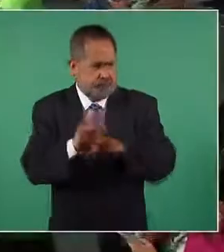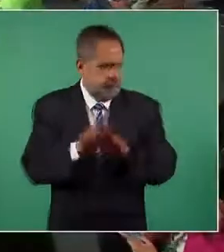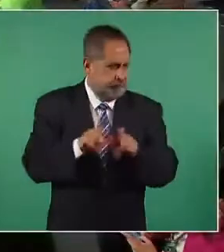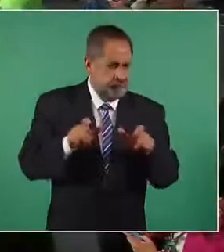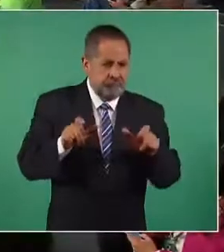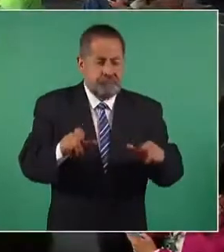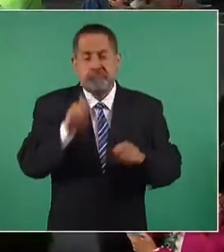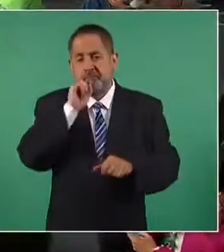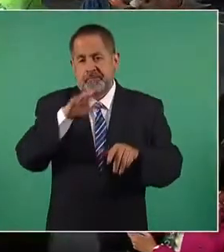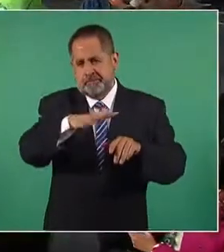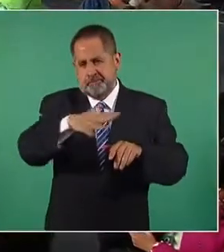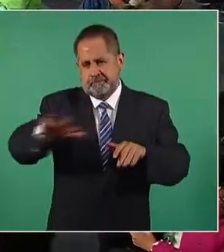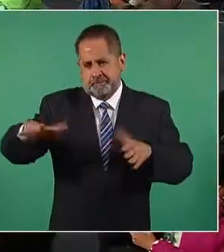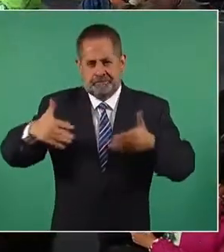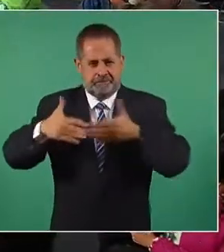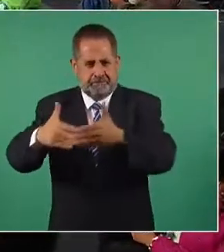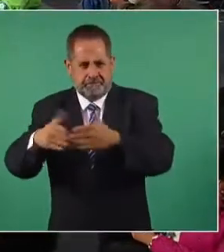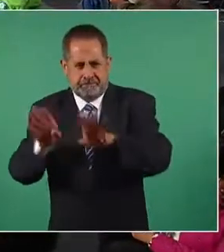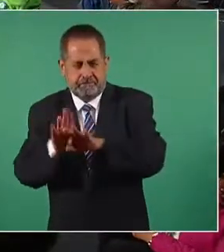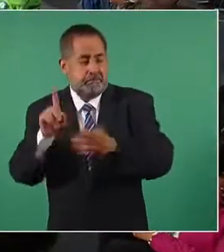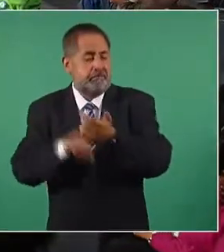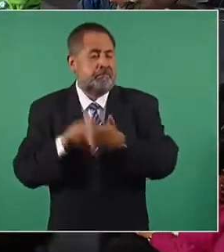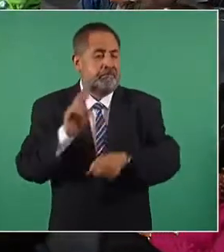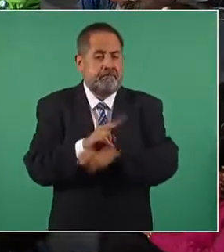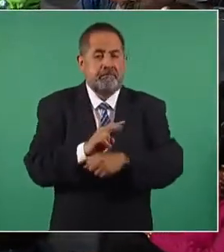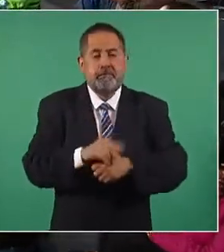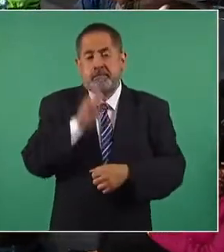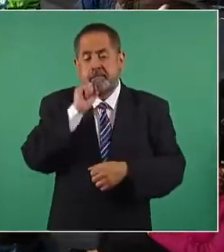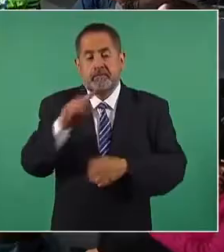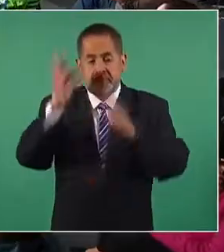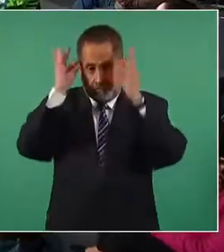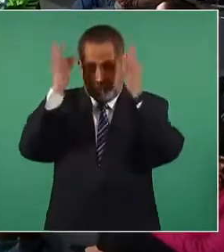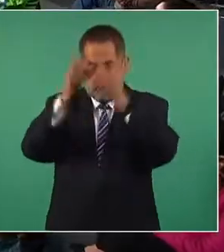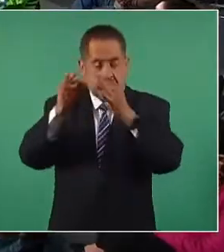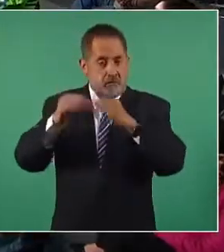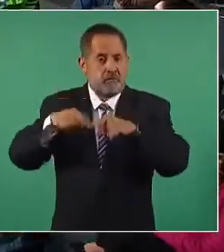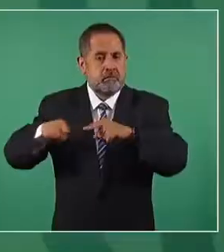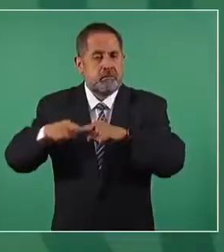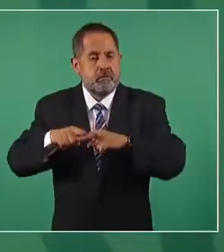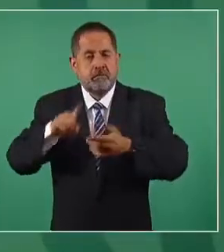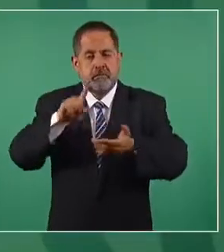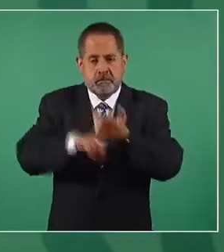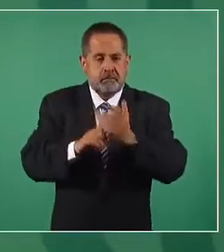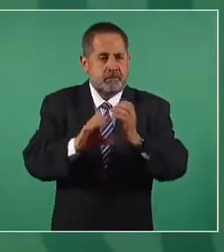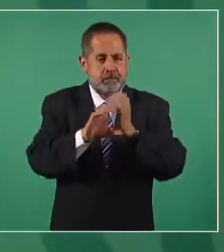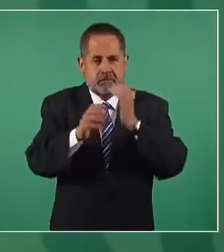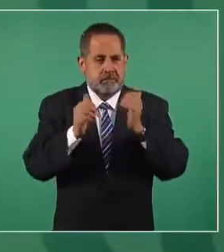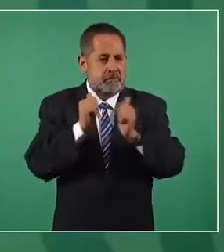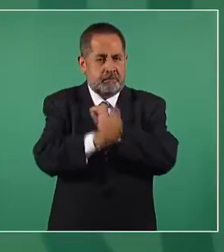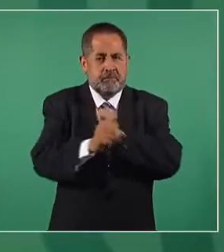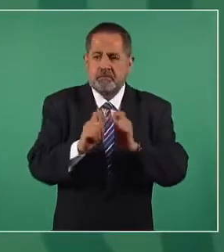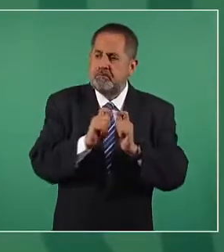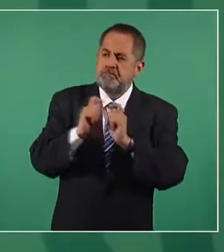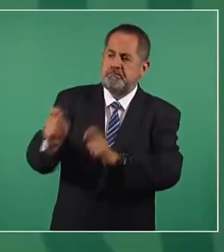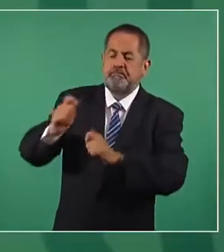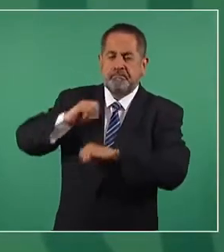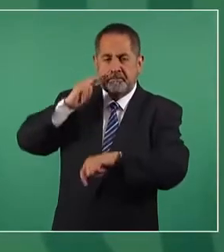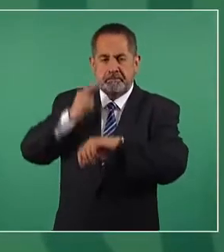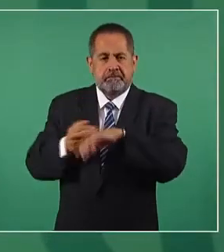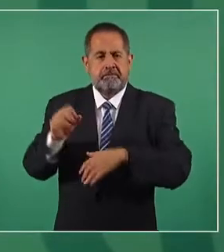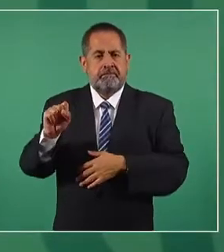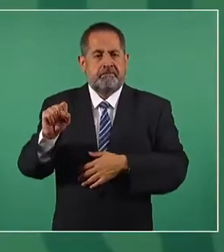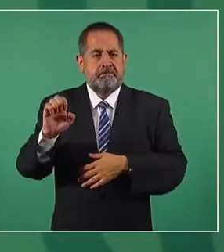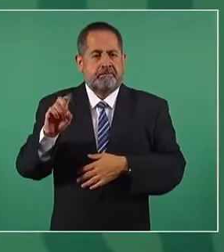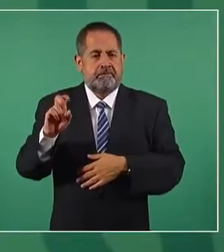también en las costas a cargo de la Secretaría de Marina y las aduanas terrestres a cargo de la Secretaría de la